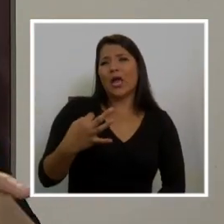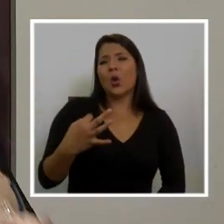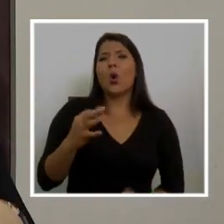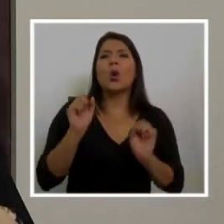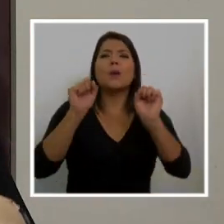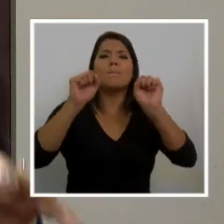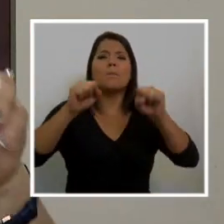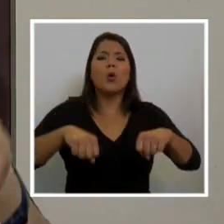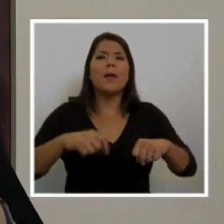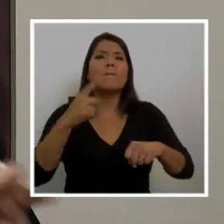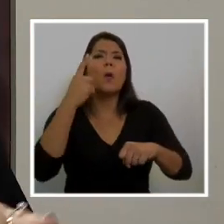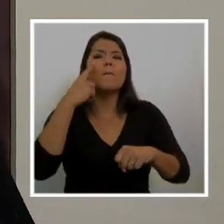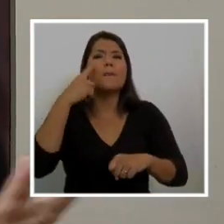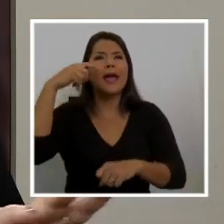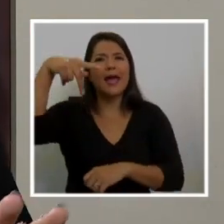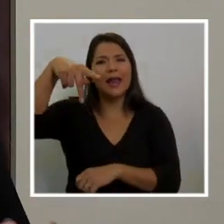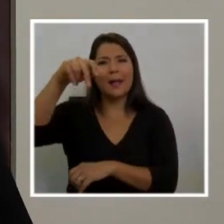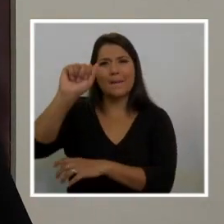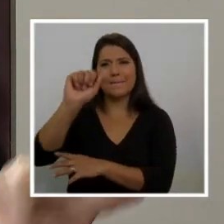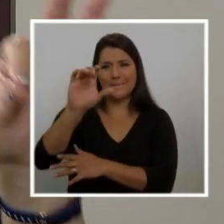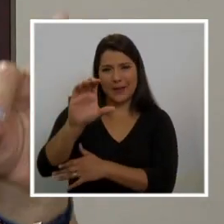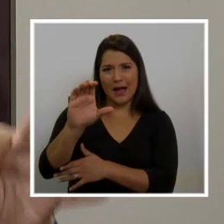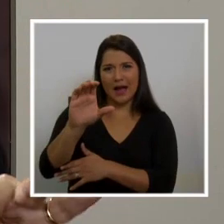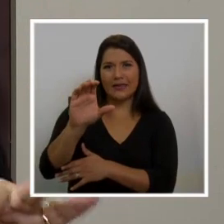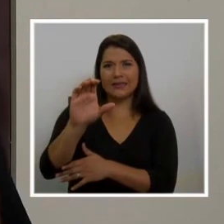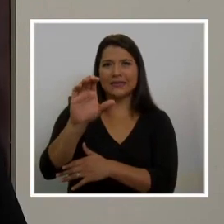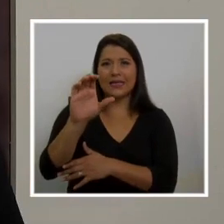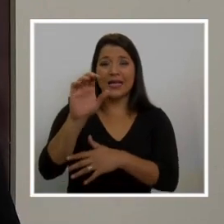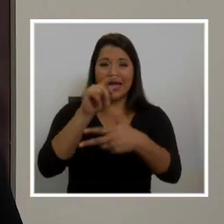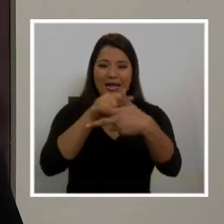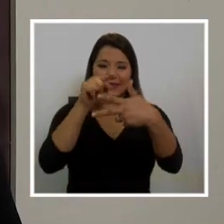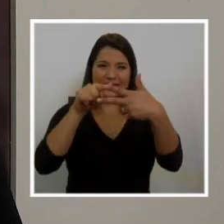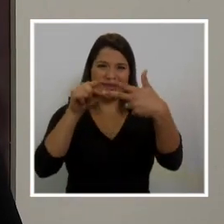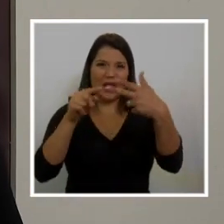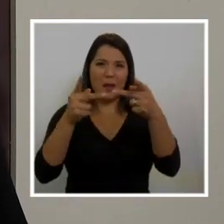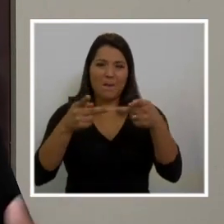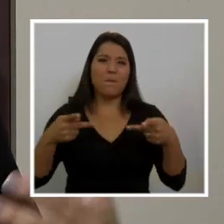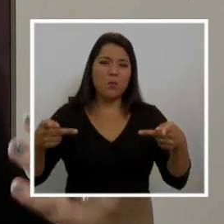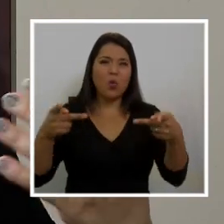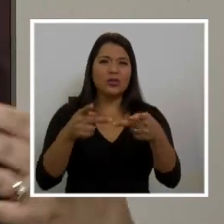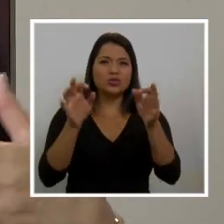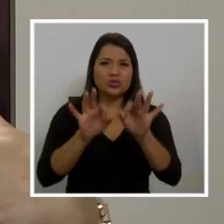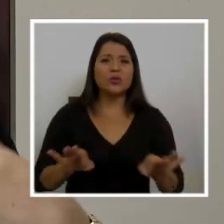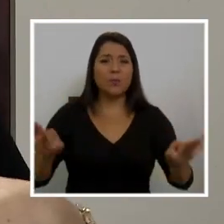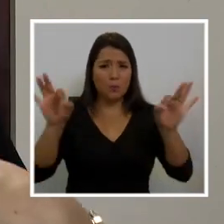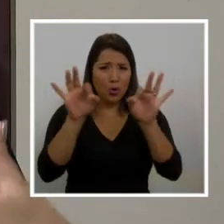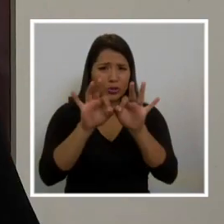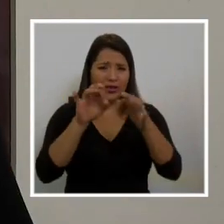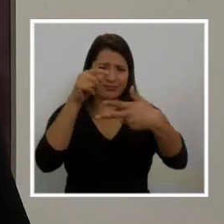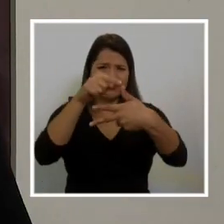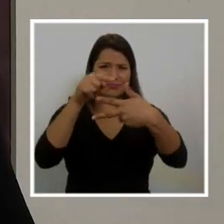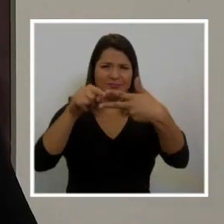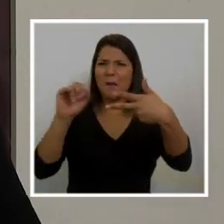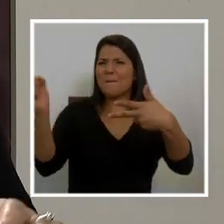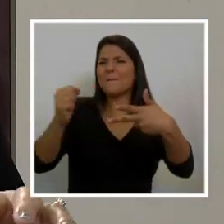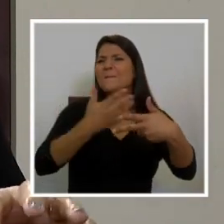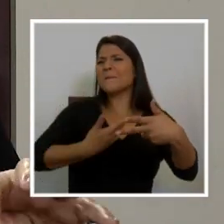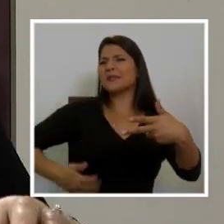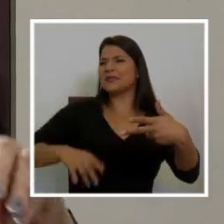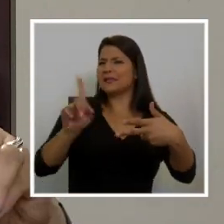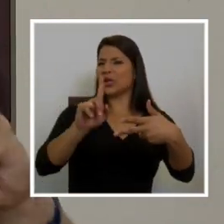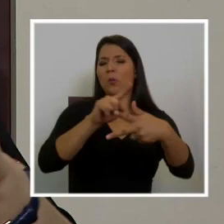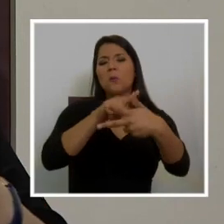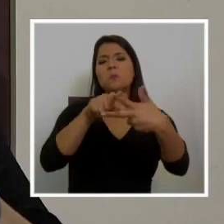del PAC en esos, sí, exactamente, en esos 3 puestos que son vitales. Se habla de Laura Guido. Porque además de eso